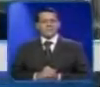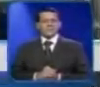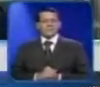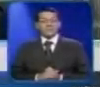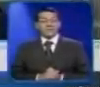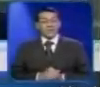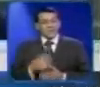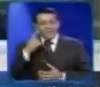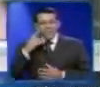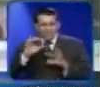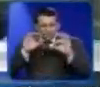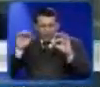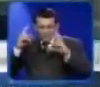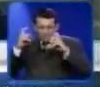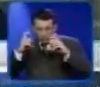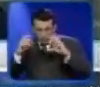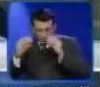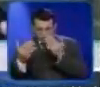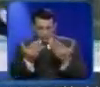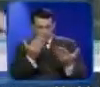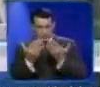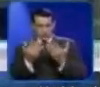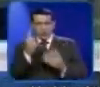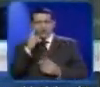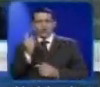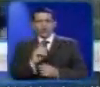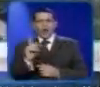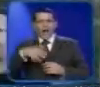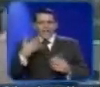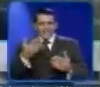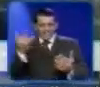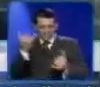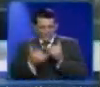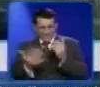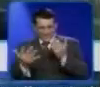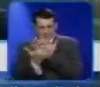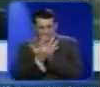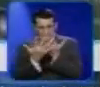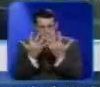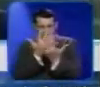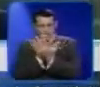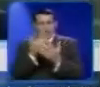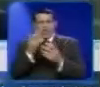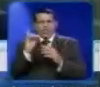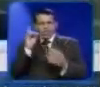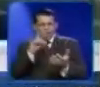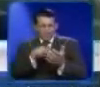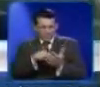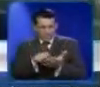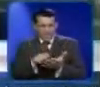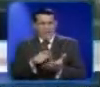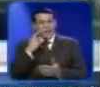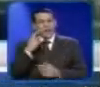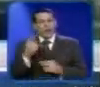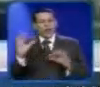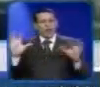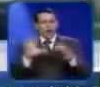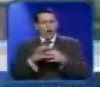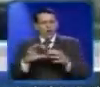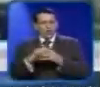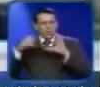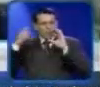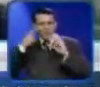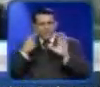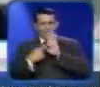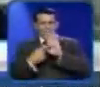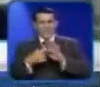Si ves un fragmento de una foto, un fragmento de una imagen, no es sino hasta el final que tienes un formulario donde ir. Y es cuando están en un conjunto que al día